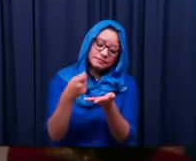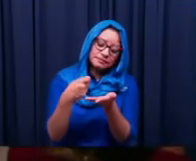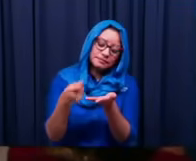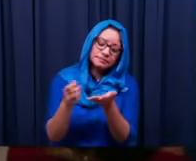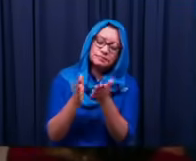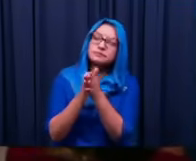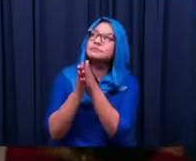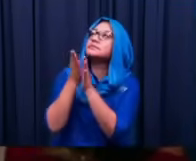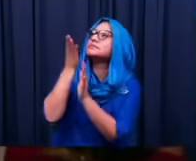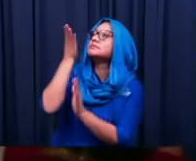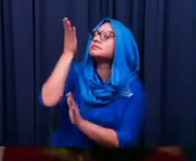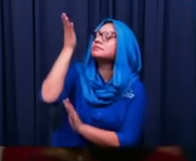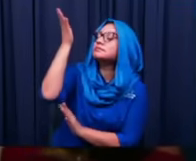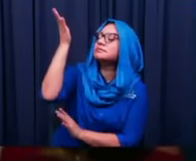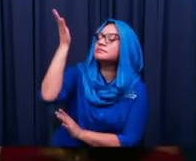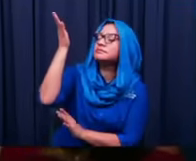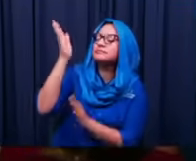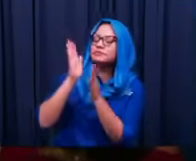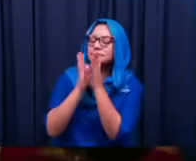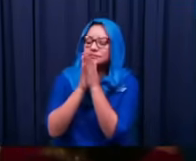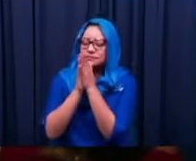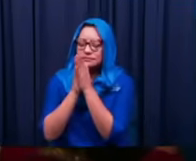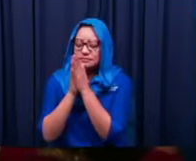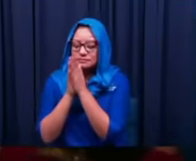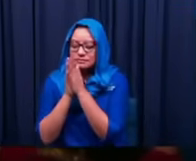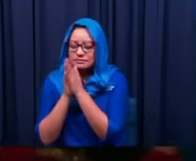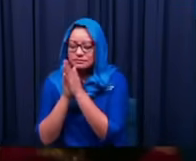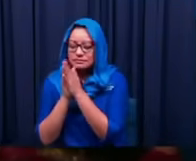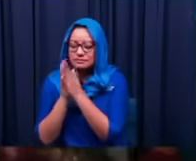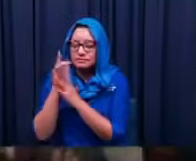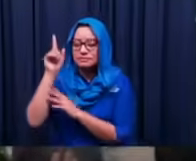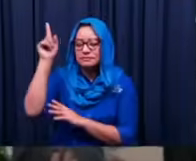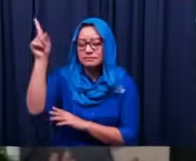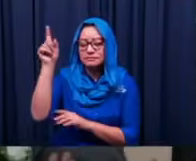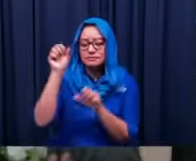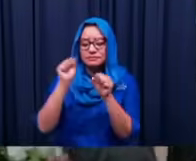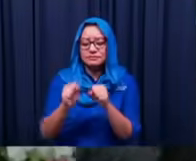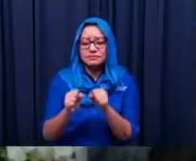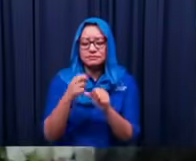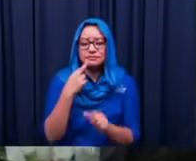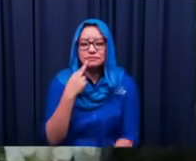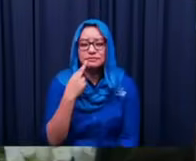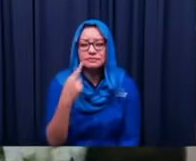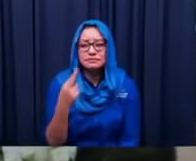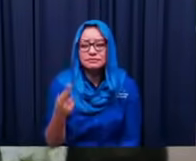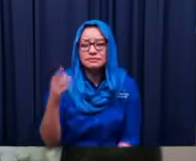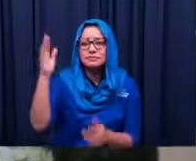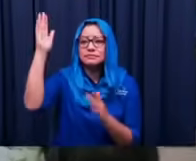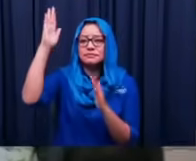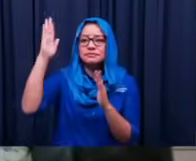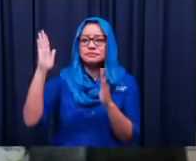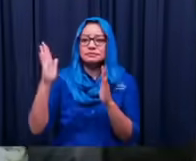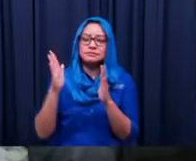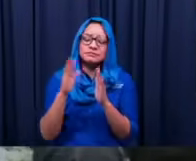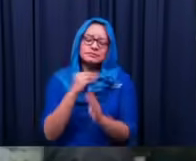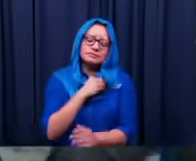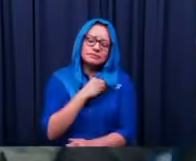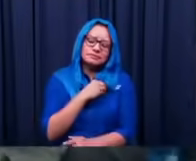que han traído estos siervos tuyos, y las traemos a tu presencia, Señor.